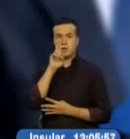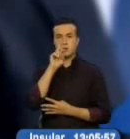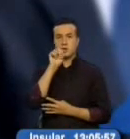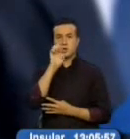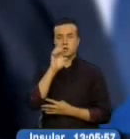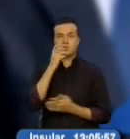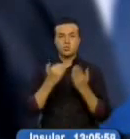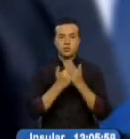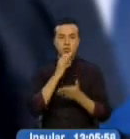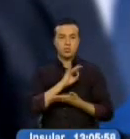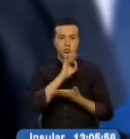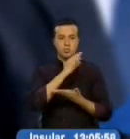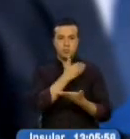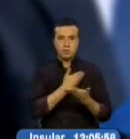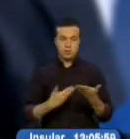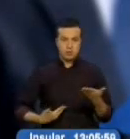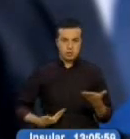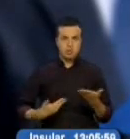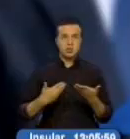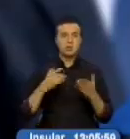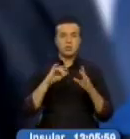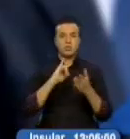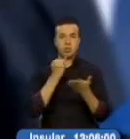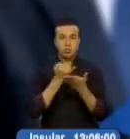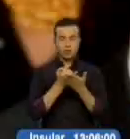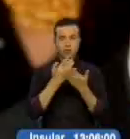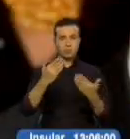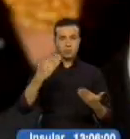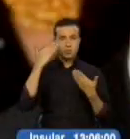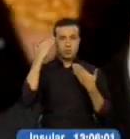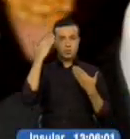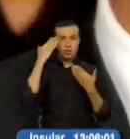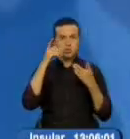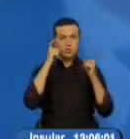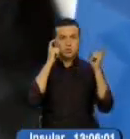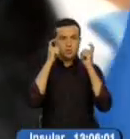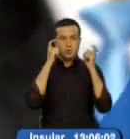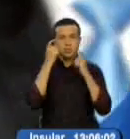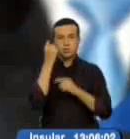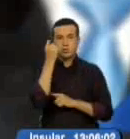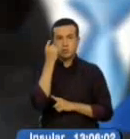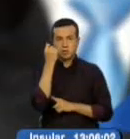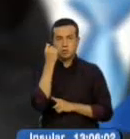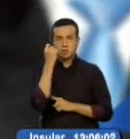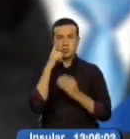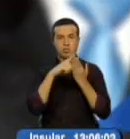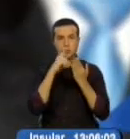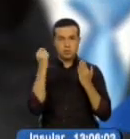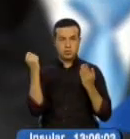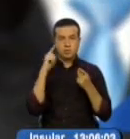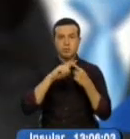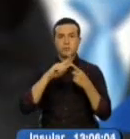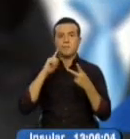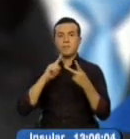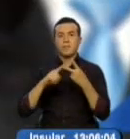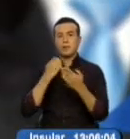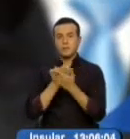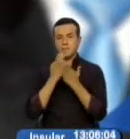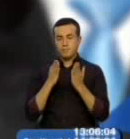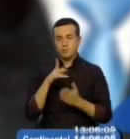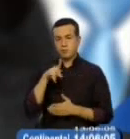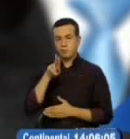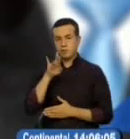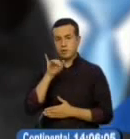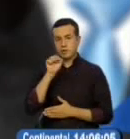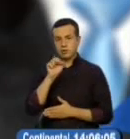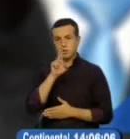nuevo delegado de la presidencia ante la Junta de Política y Regulación Monetaria y Financiera. El economista